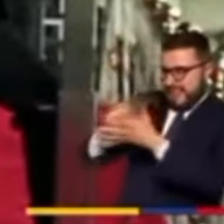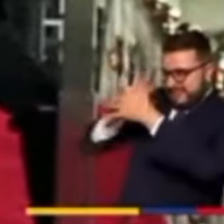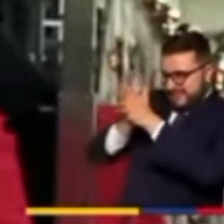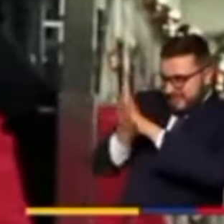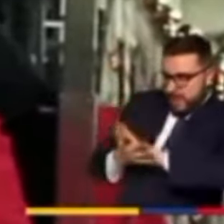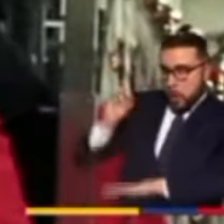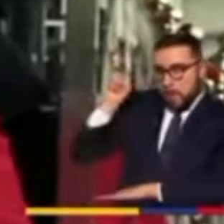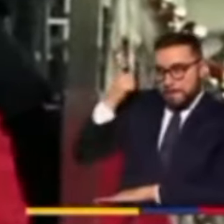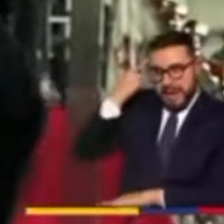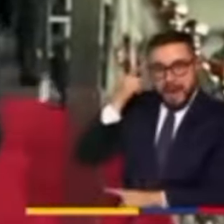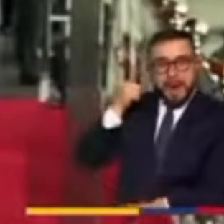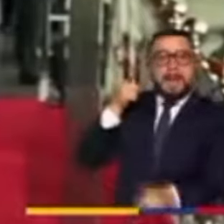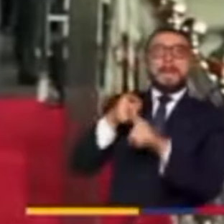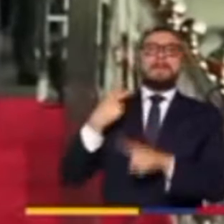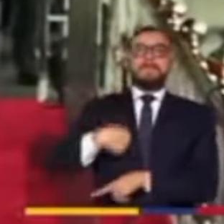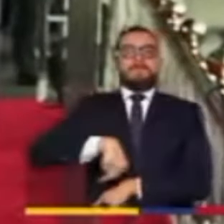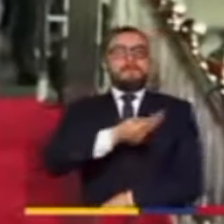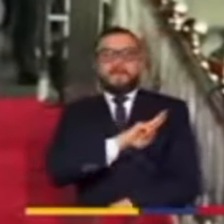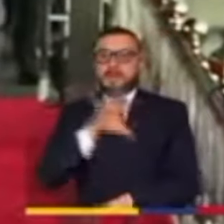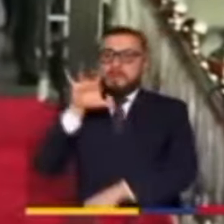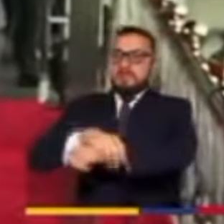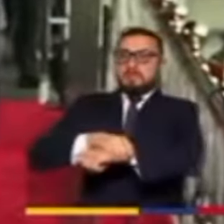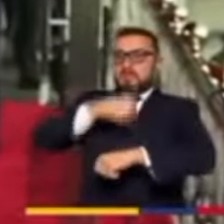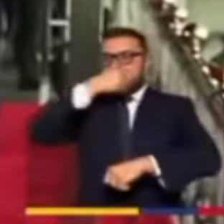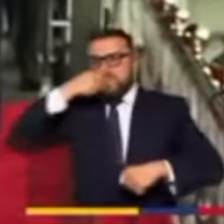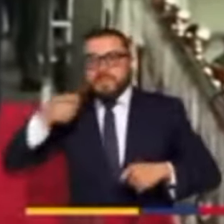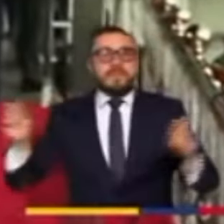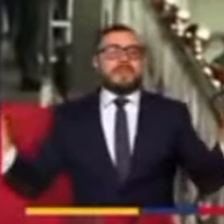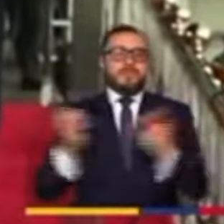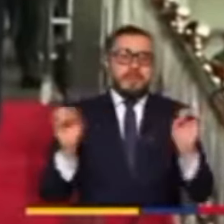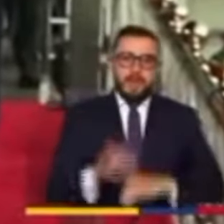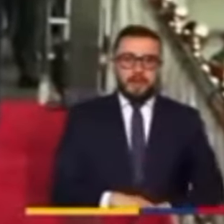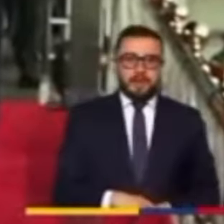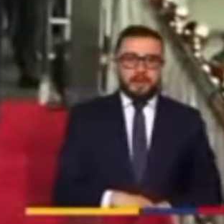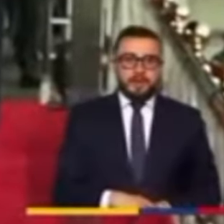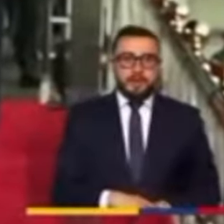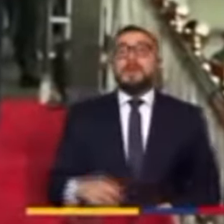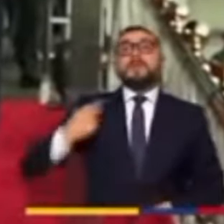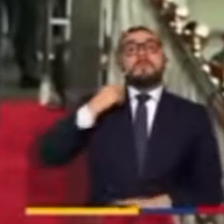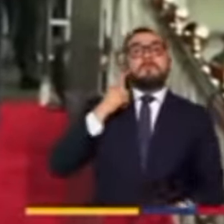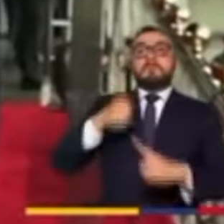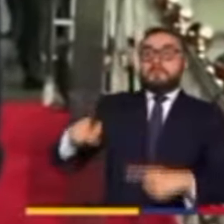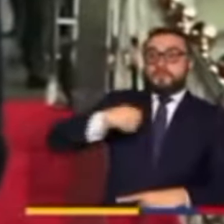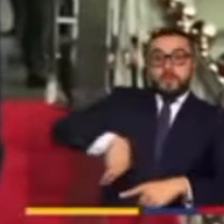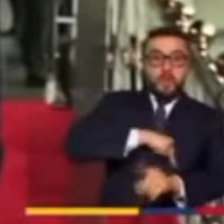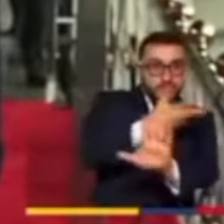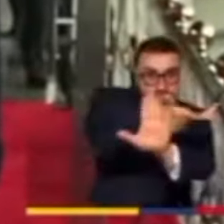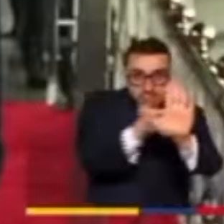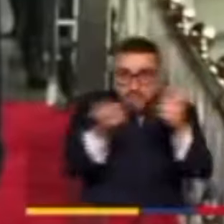quieren destruir el gobierno para que no capturemos tantos narcotraficantes, para que no